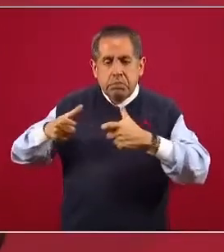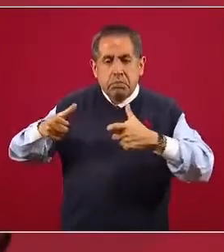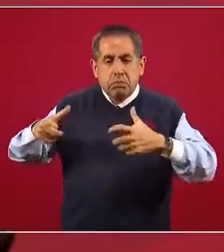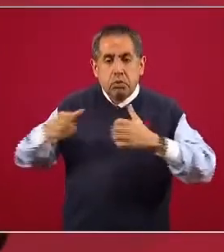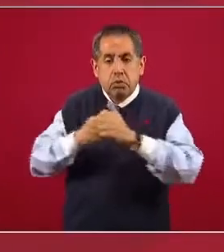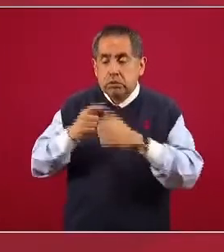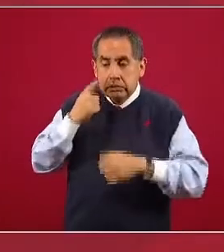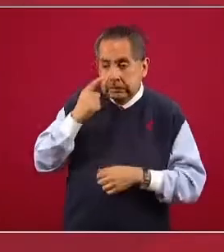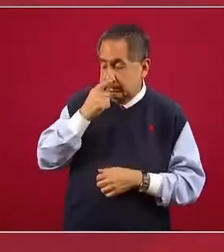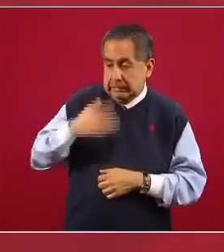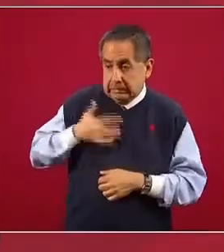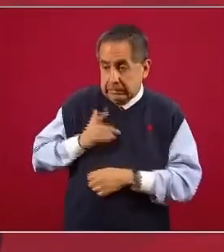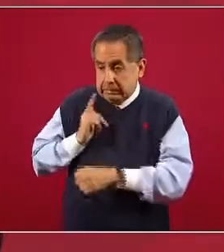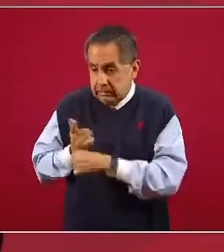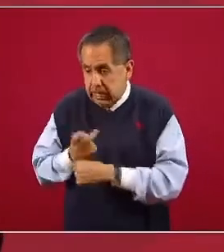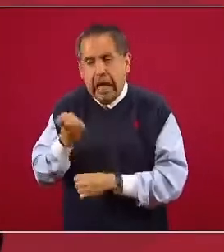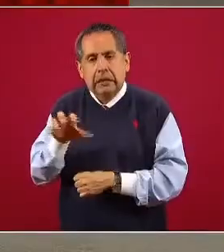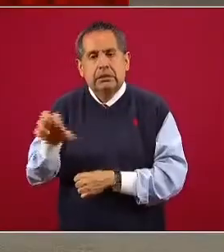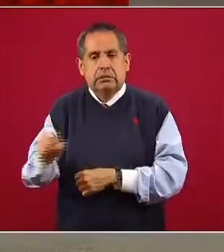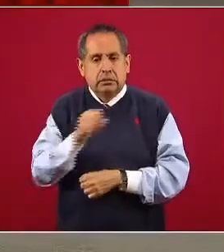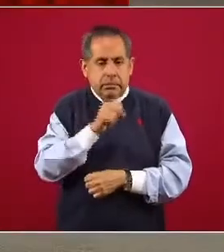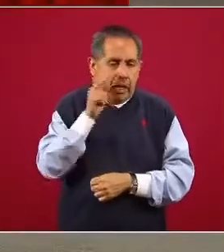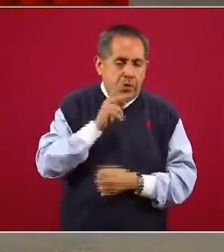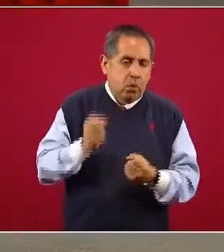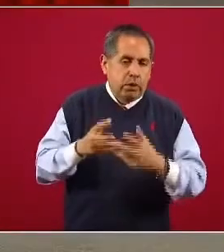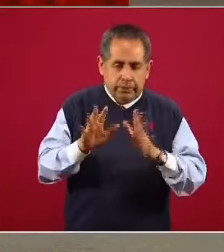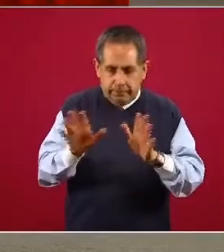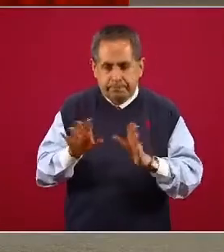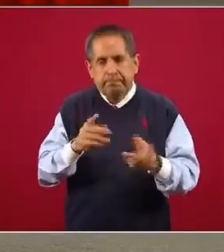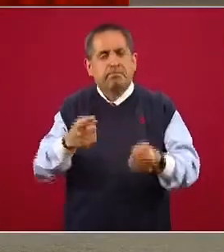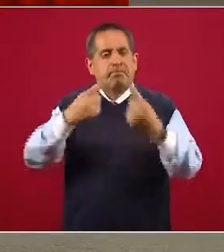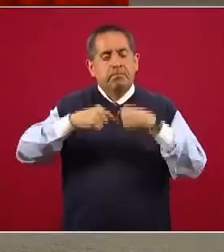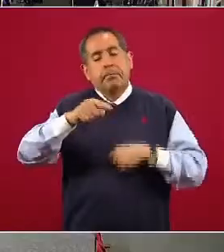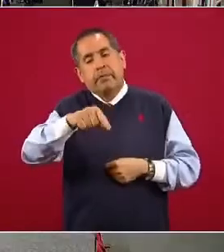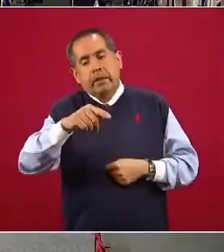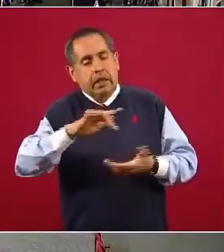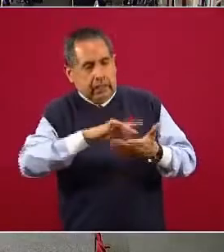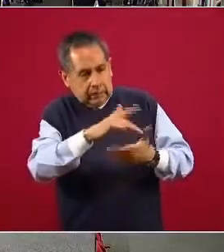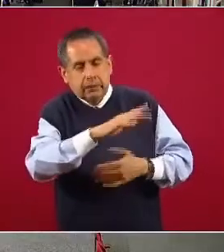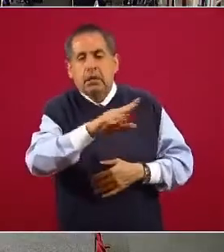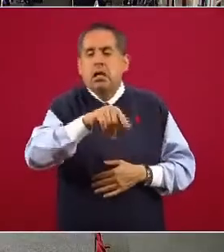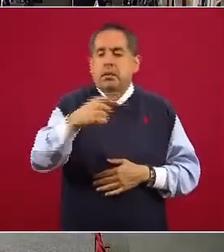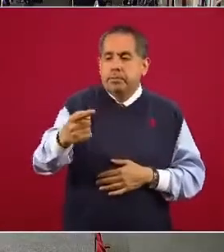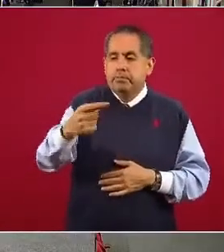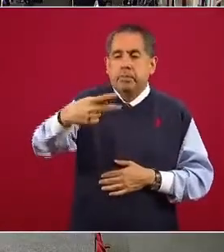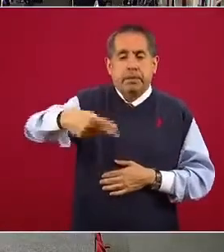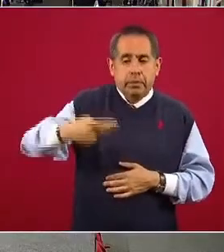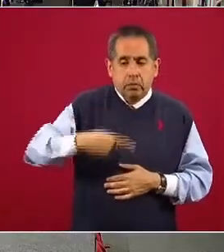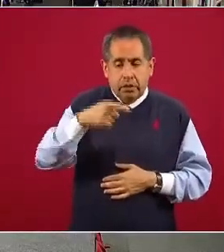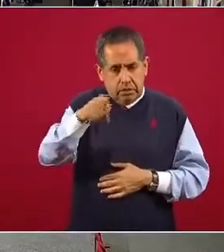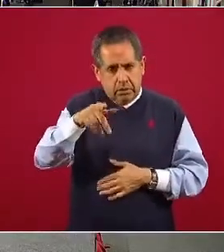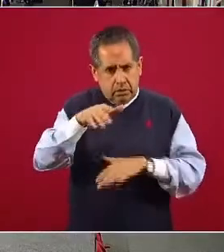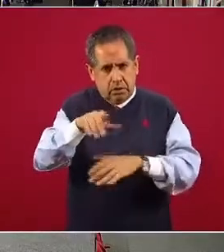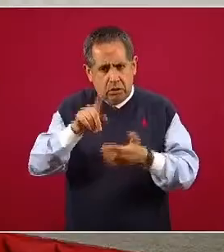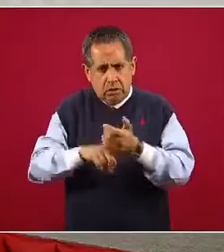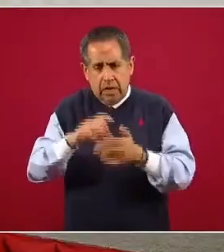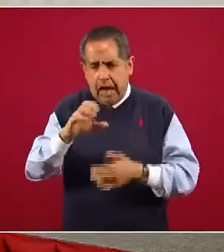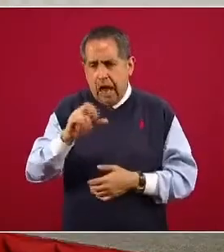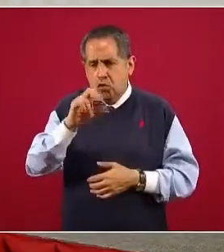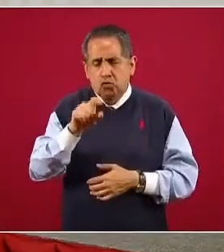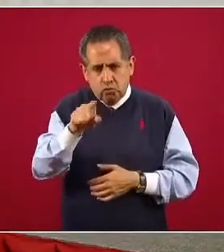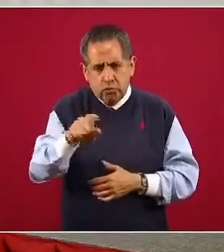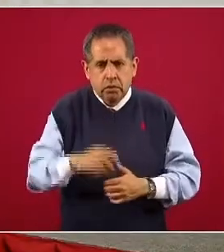con base en síntomas, que es la señal más temprana que puede haber. Gracias por la pregunta. Regresando a la pregunta de usted,